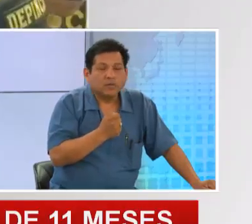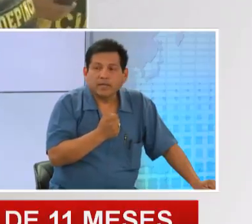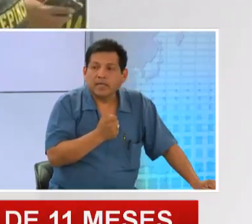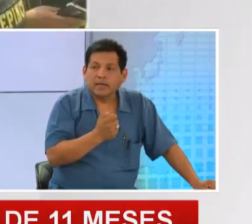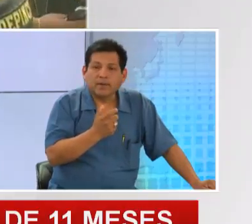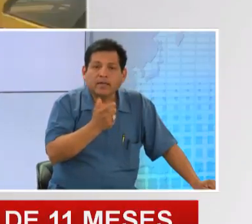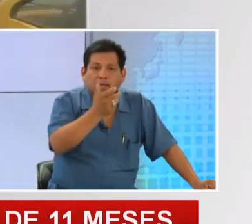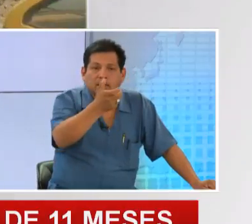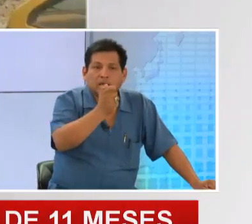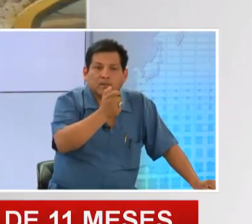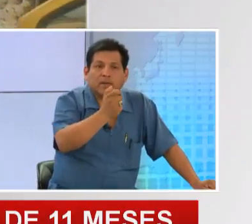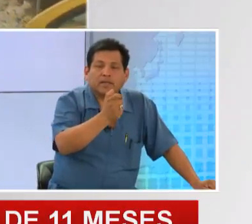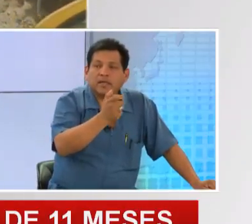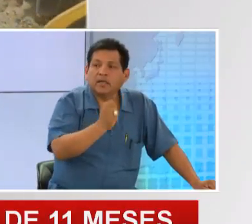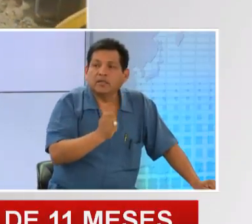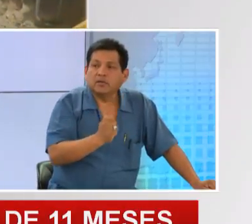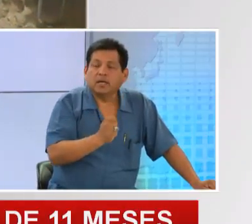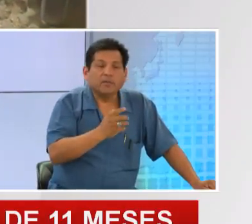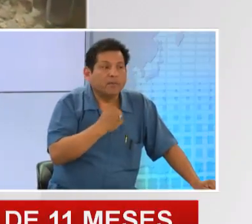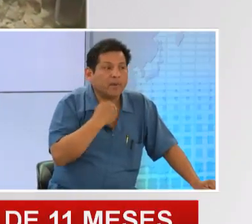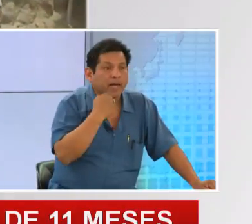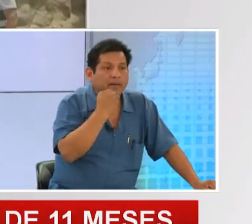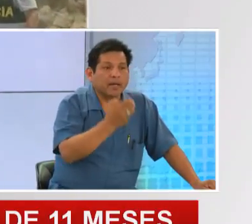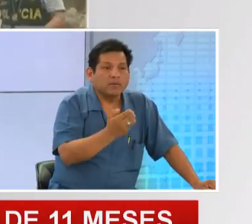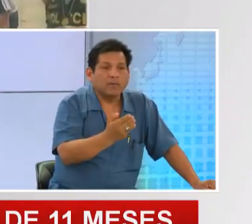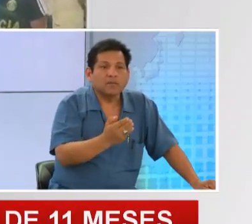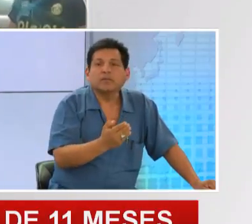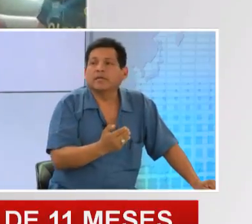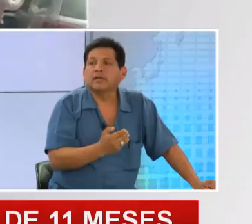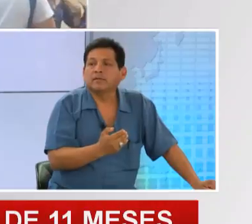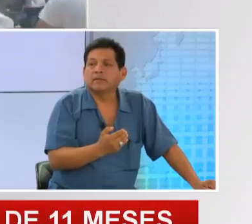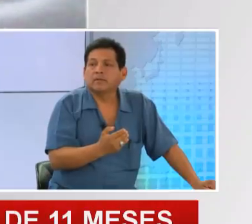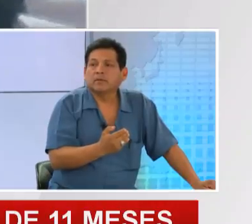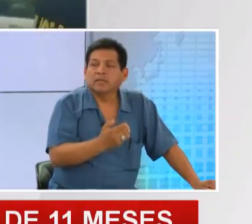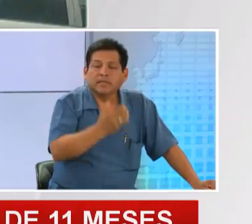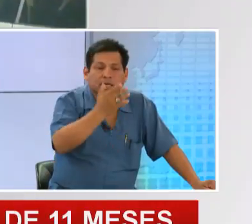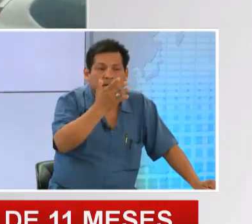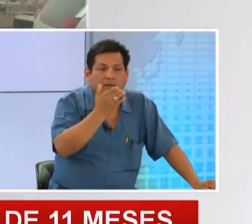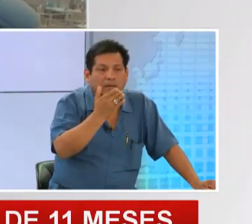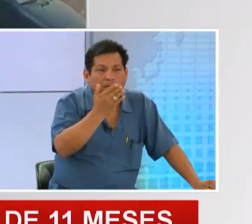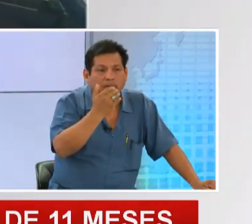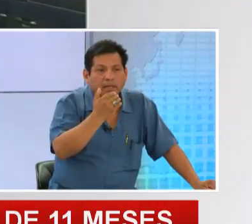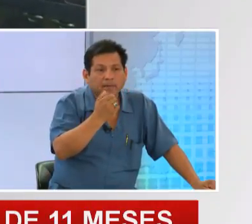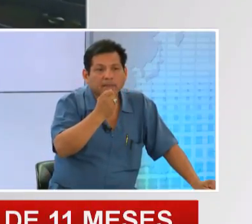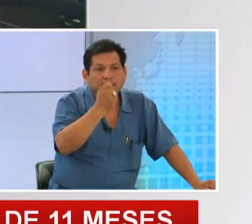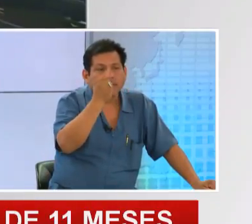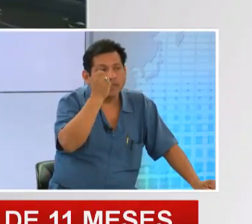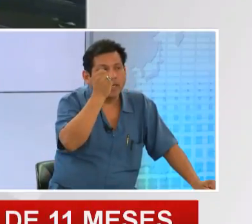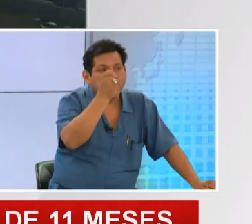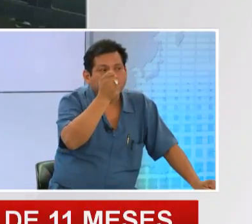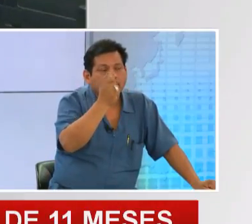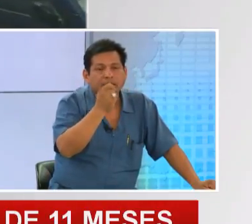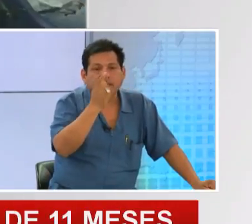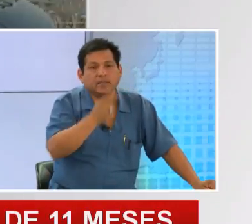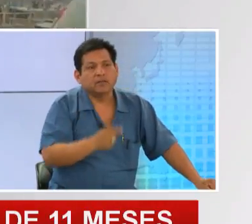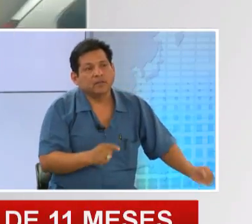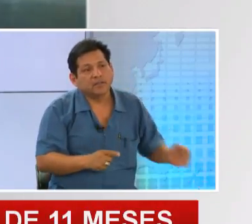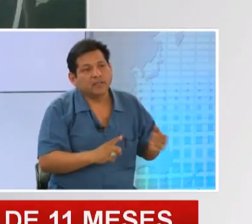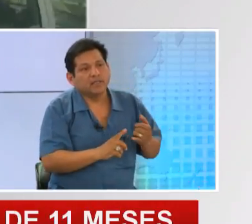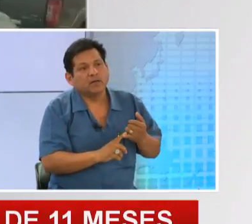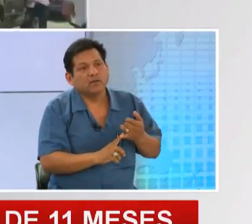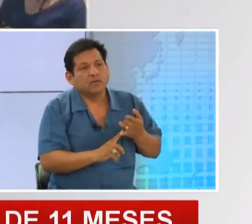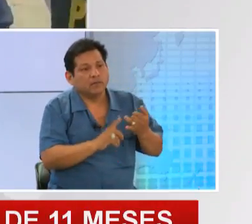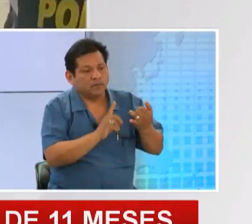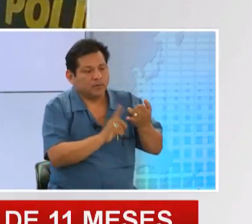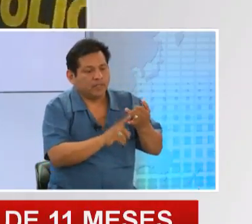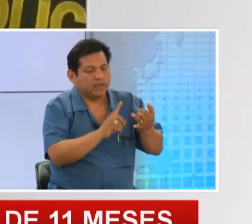es muy importante ver parte del historial para hablar de una persona y sacar una buena anamnesis y decir, ah, ya, este señor tiene